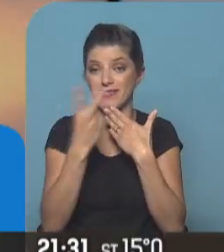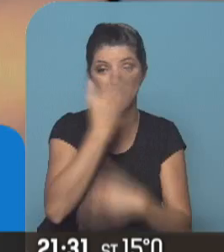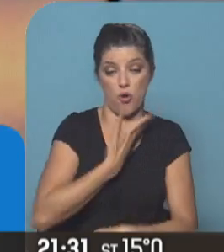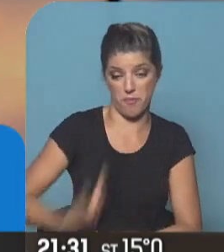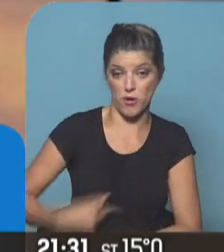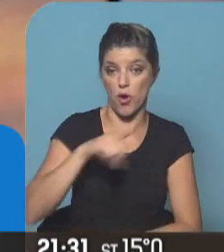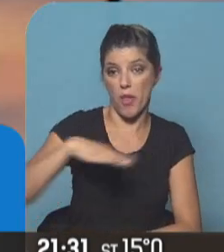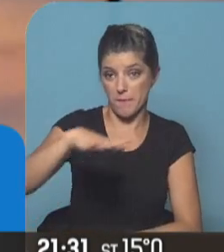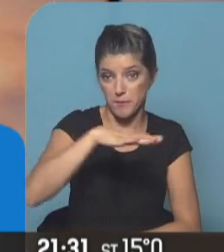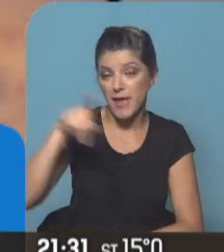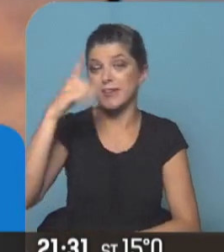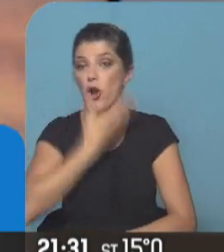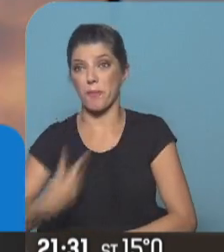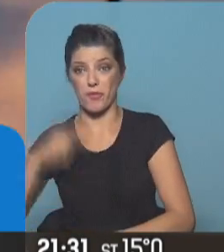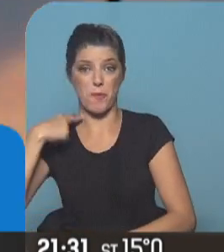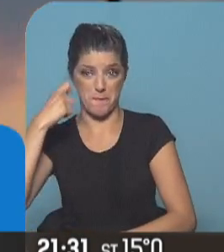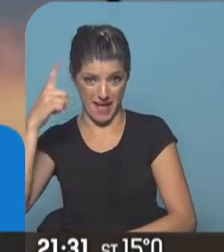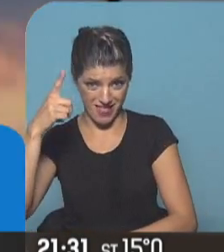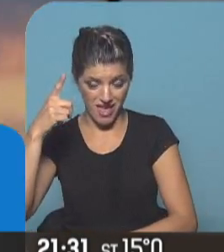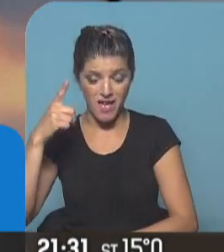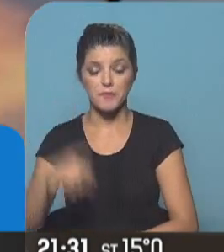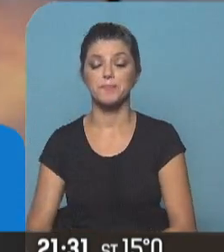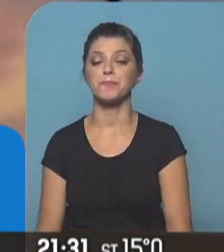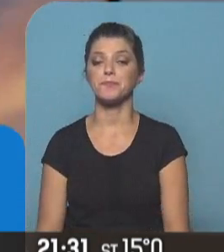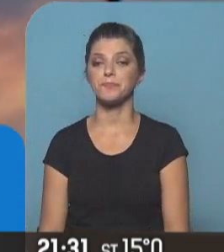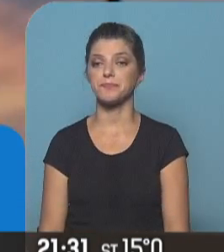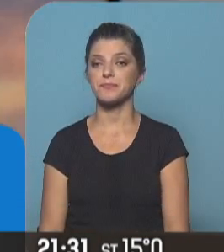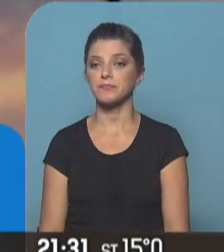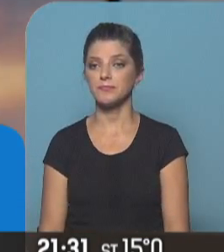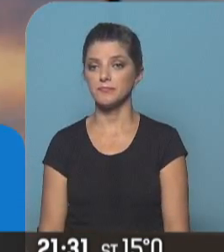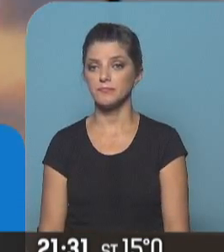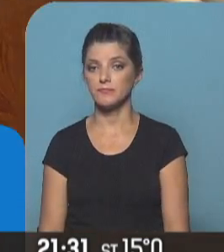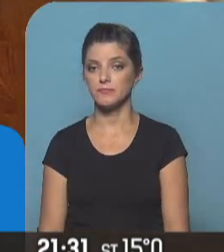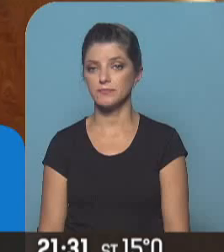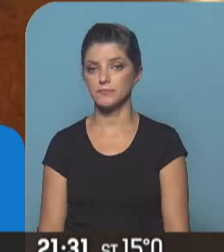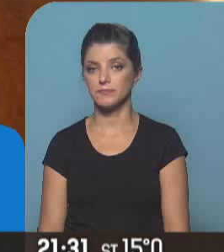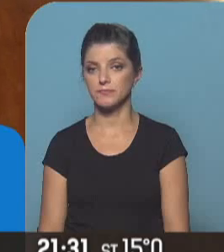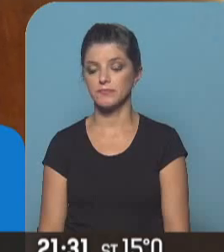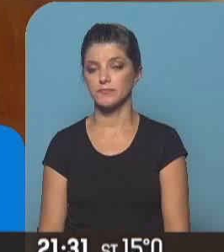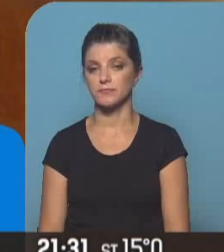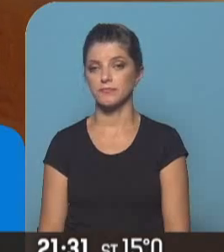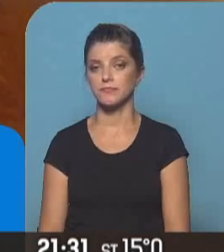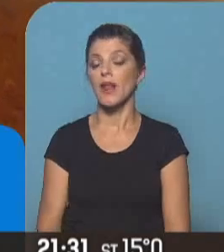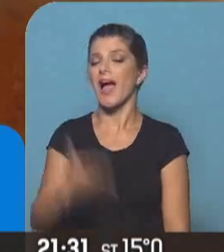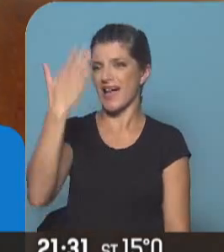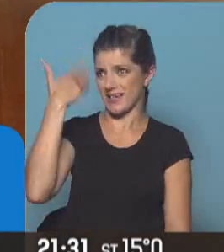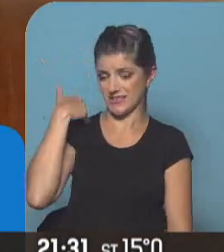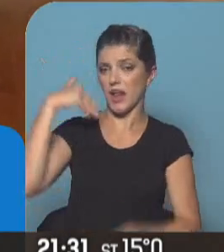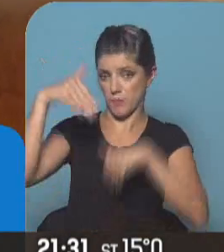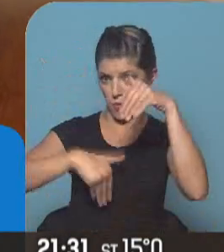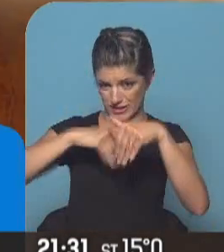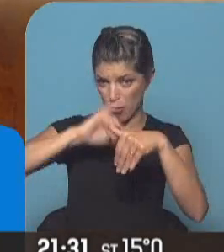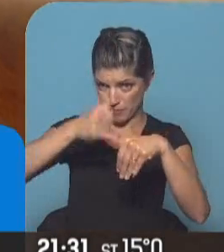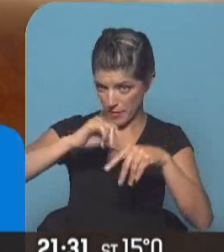a pesar de lo que pasó allá yo creo que sigue habiendo una negativa por parte del gobierno español